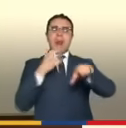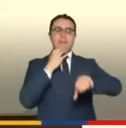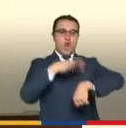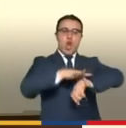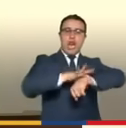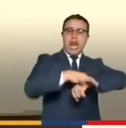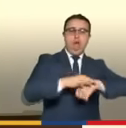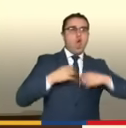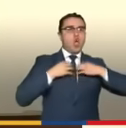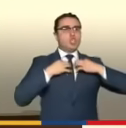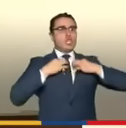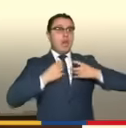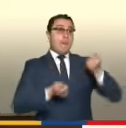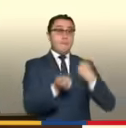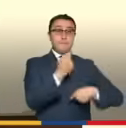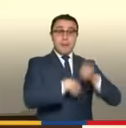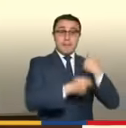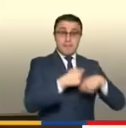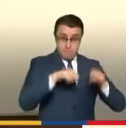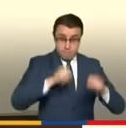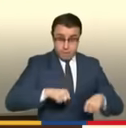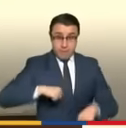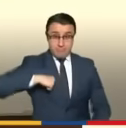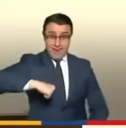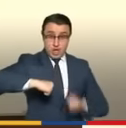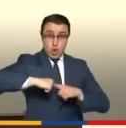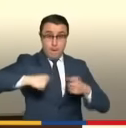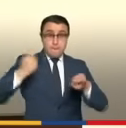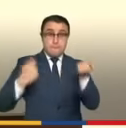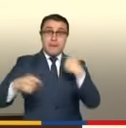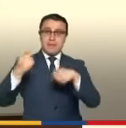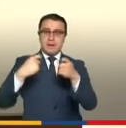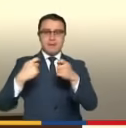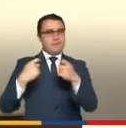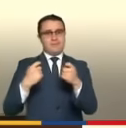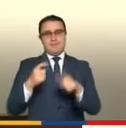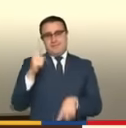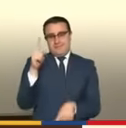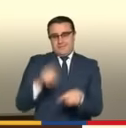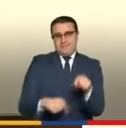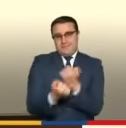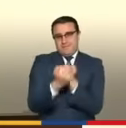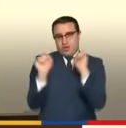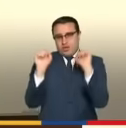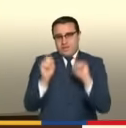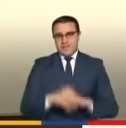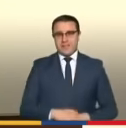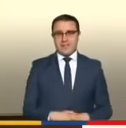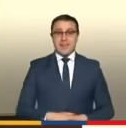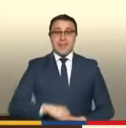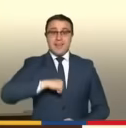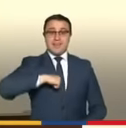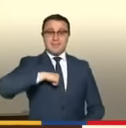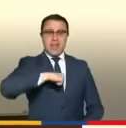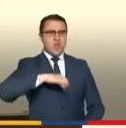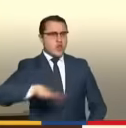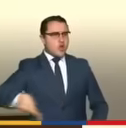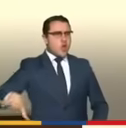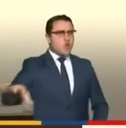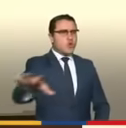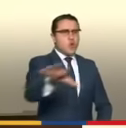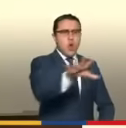saco. Los derechos, para ser universales, sin lo cual, sin esa